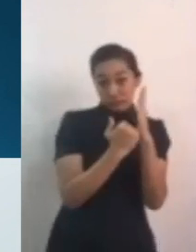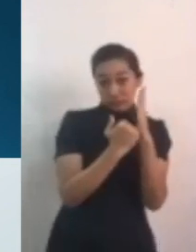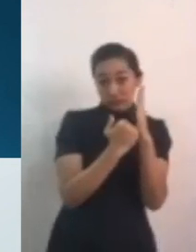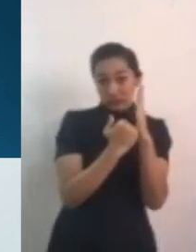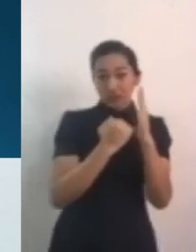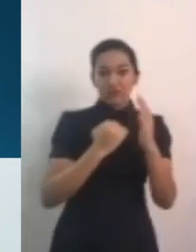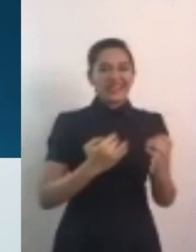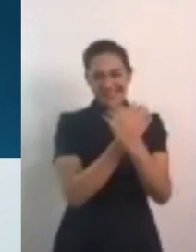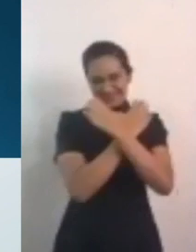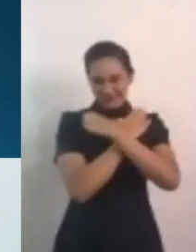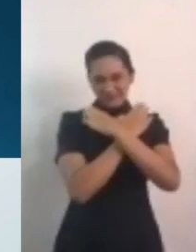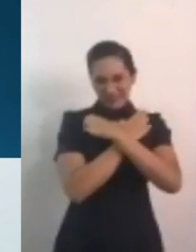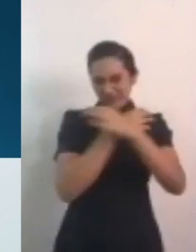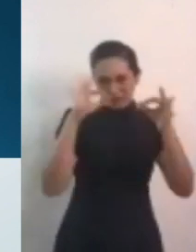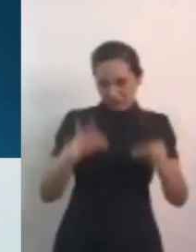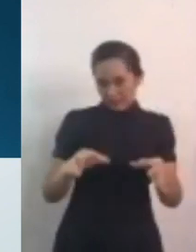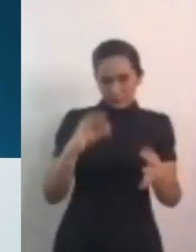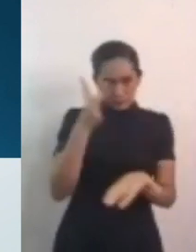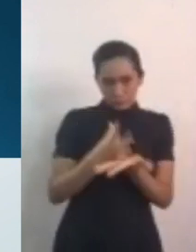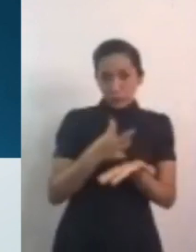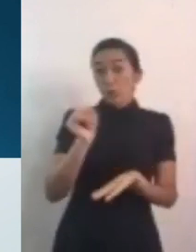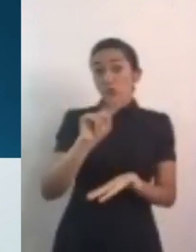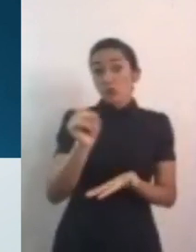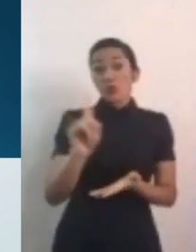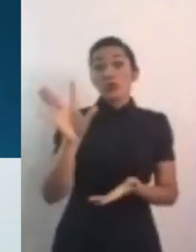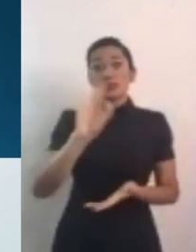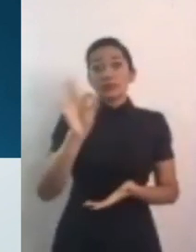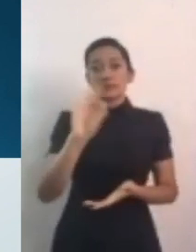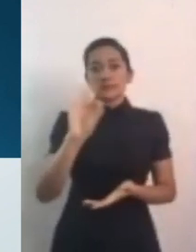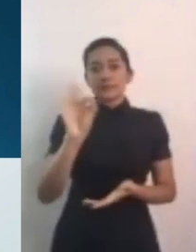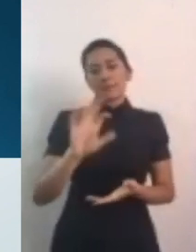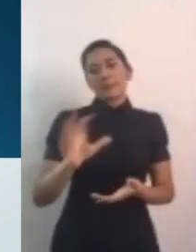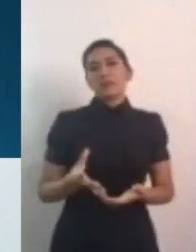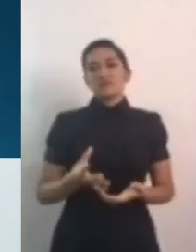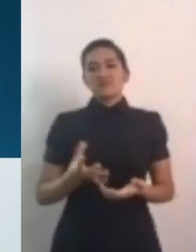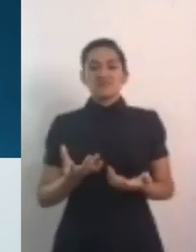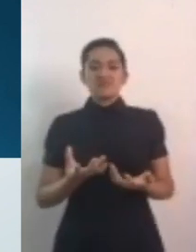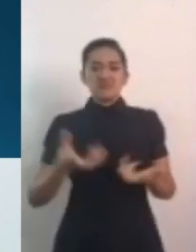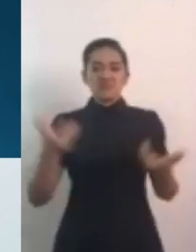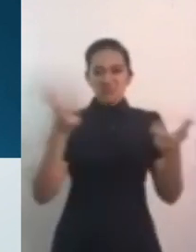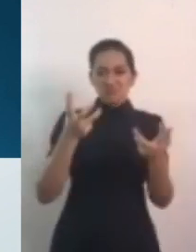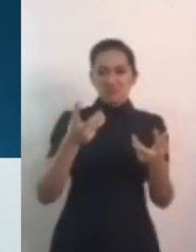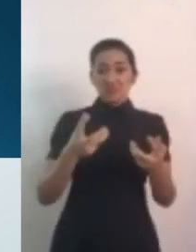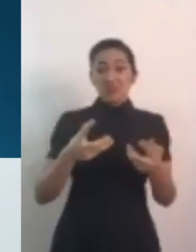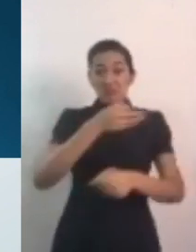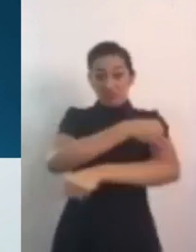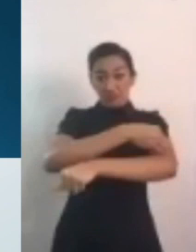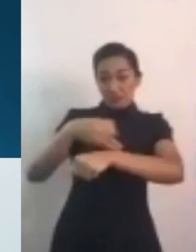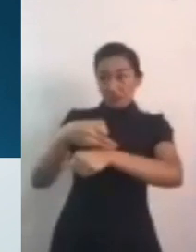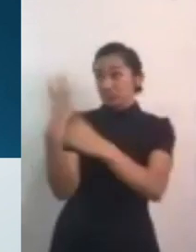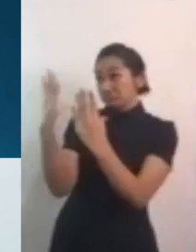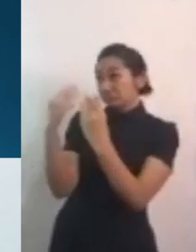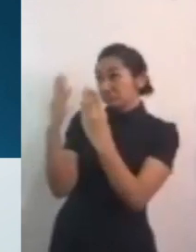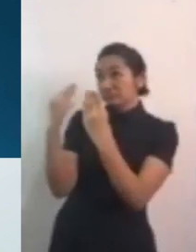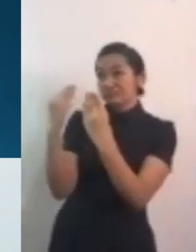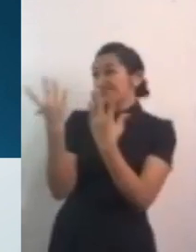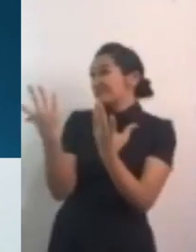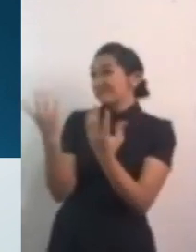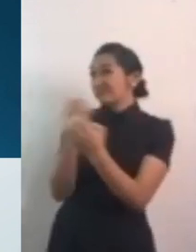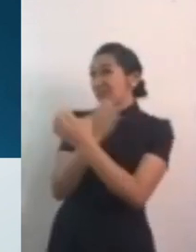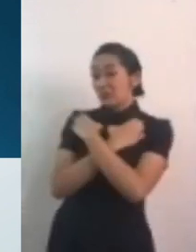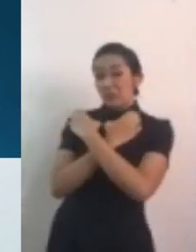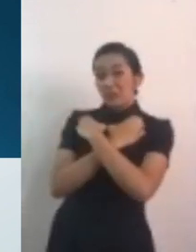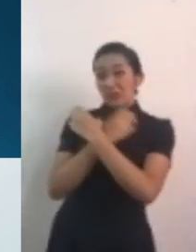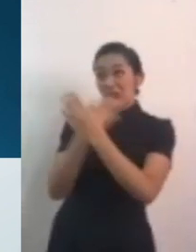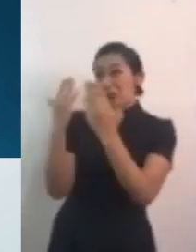escolaridad formal, se refiere a destrezas que pueden haberse adquirido en la familia, no necesariamente solo en la